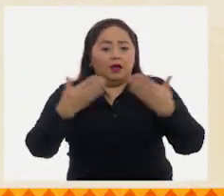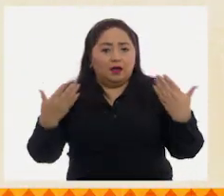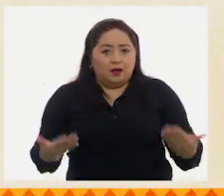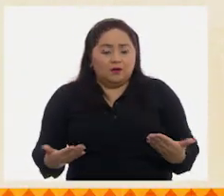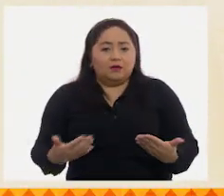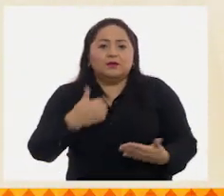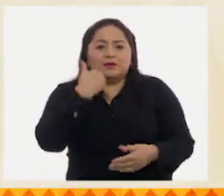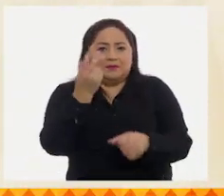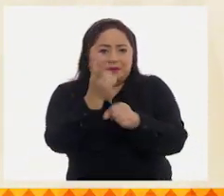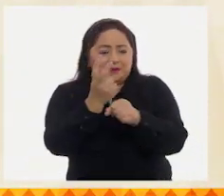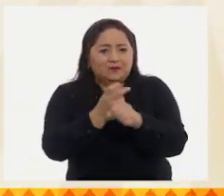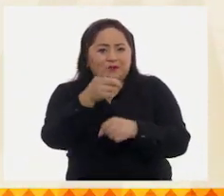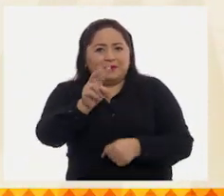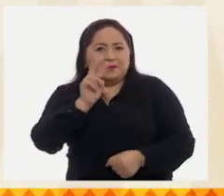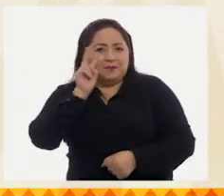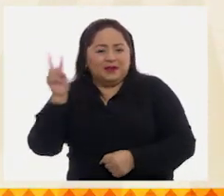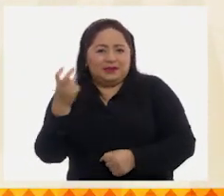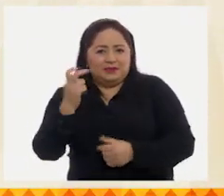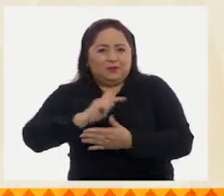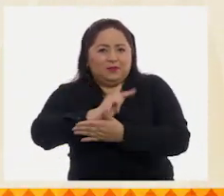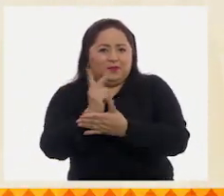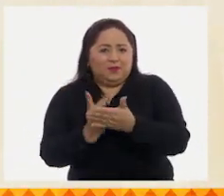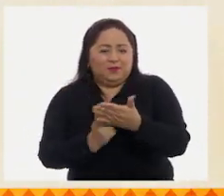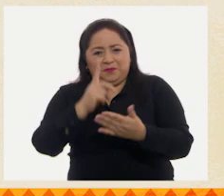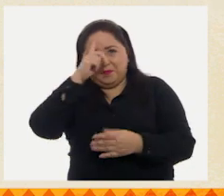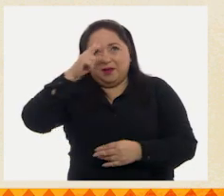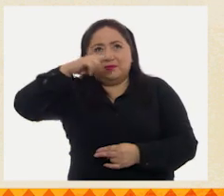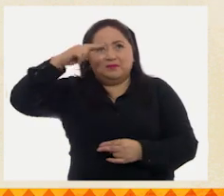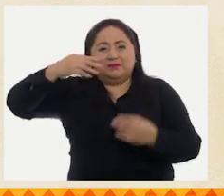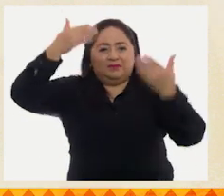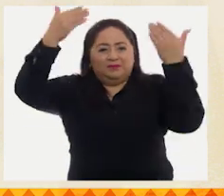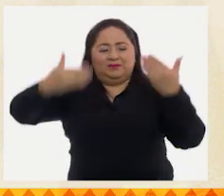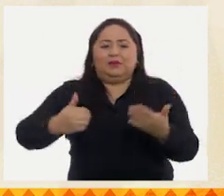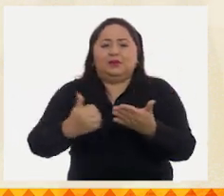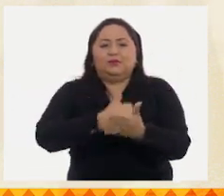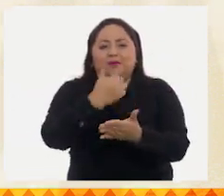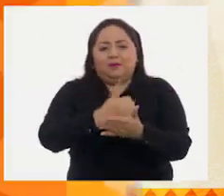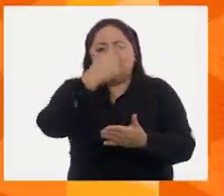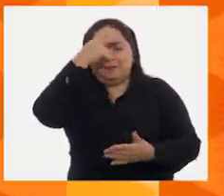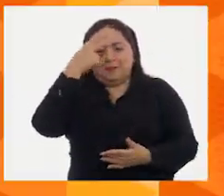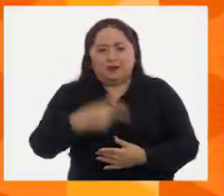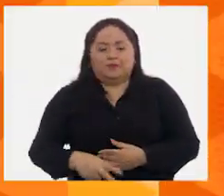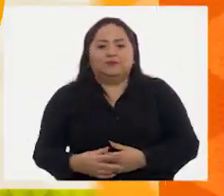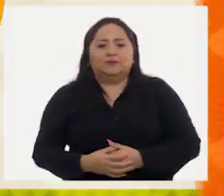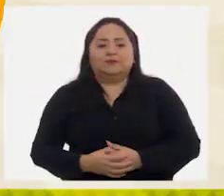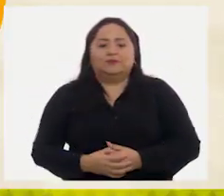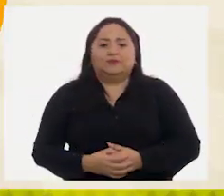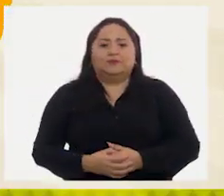quiero invitarlos a ver este programa dedicado al muralismo de la Ciudad de México.